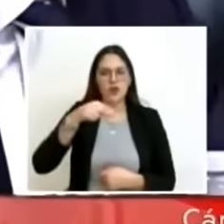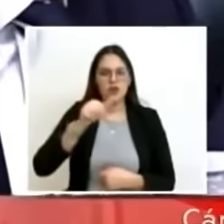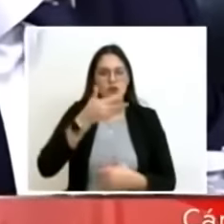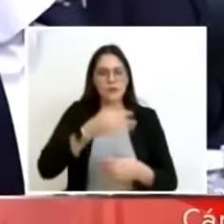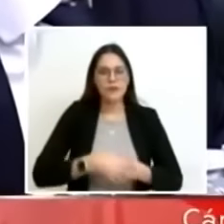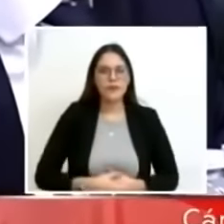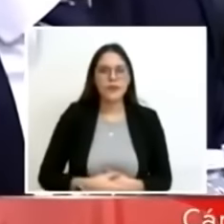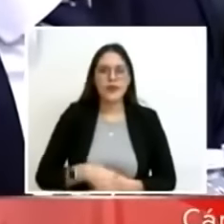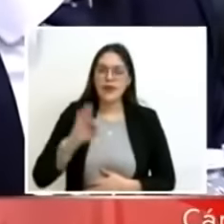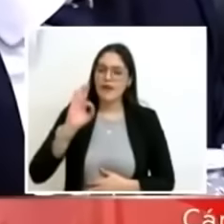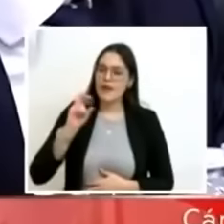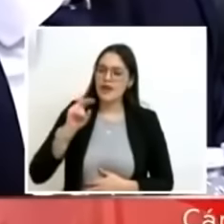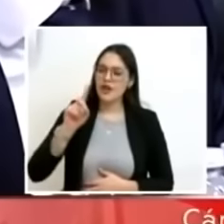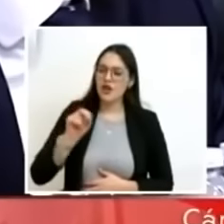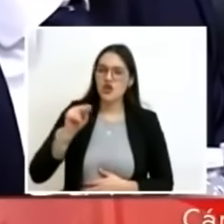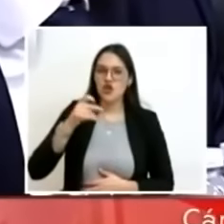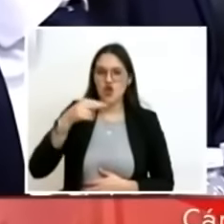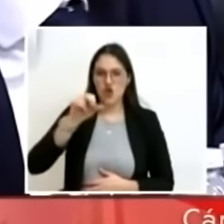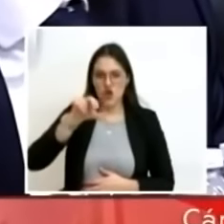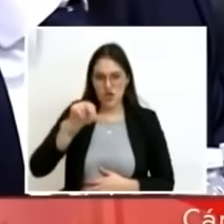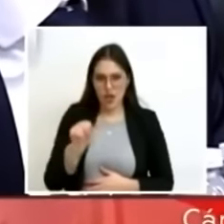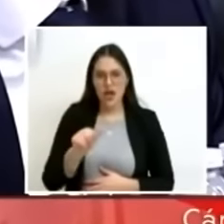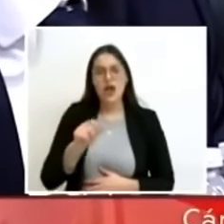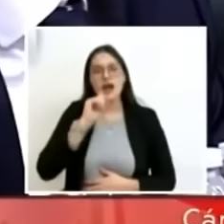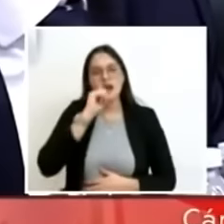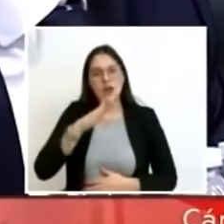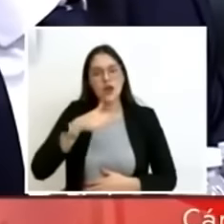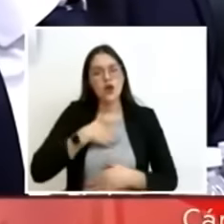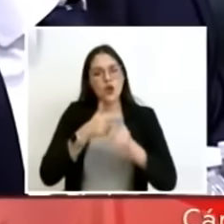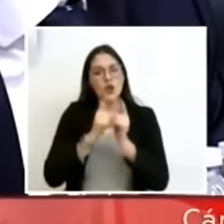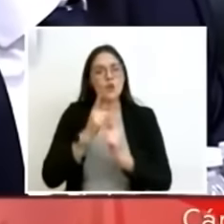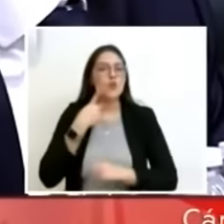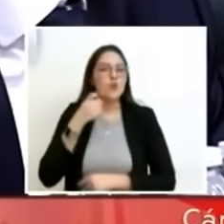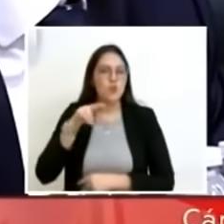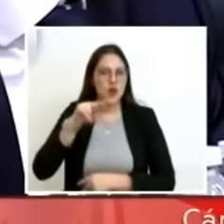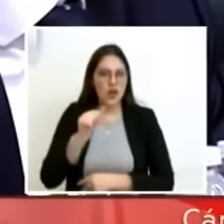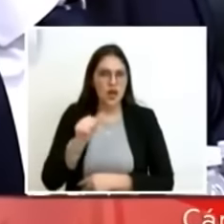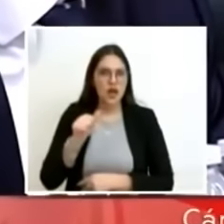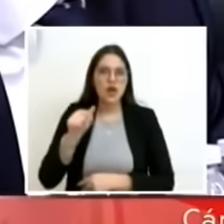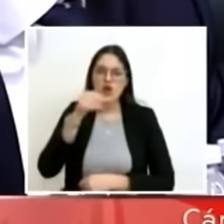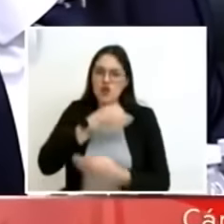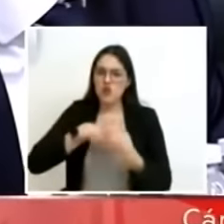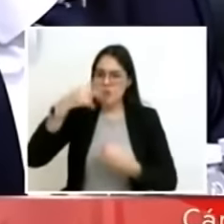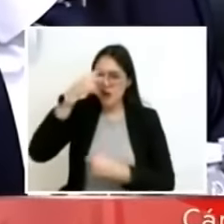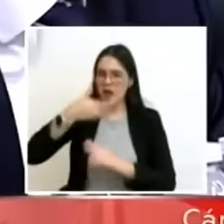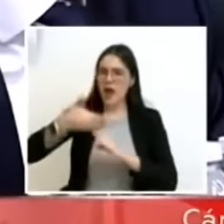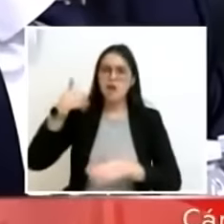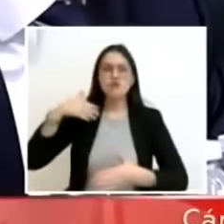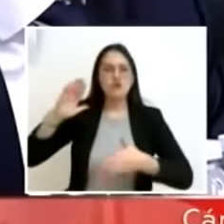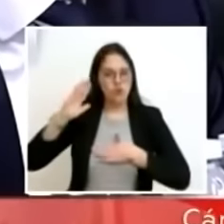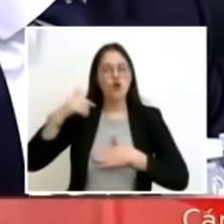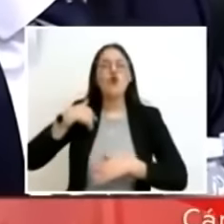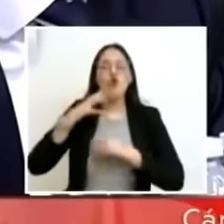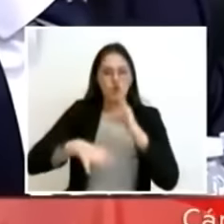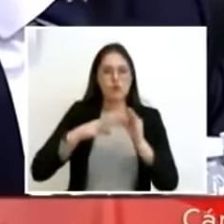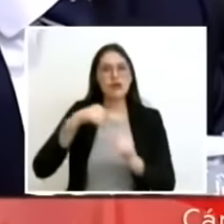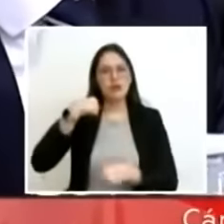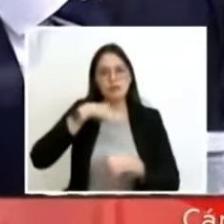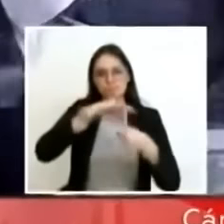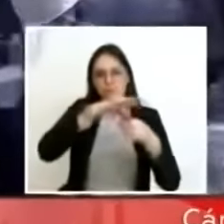Fernández Noroña del grupo parlamentario de morena te cumplimos pueblo de México a